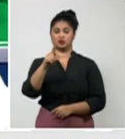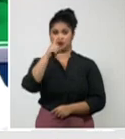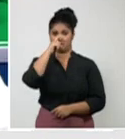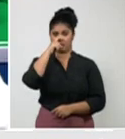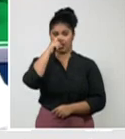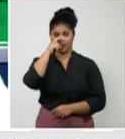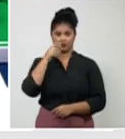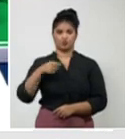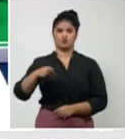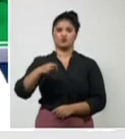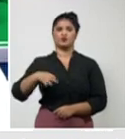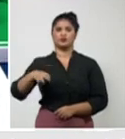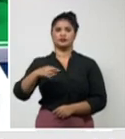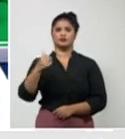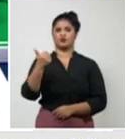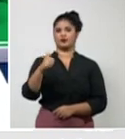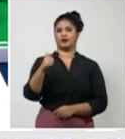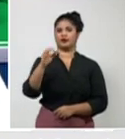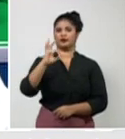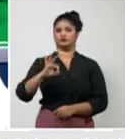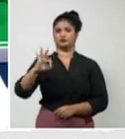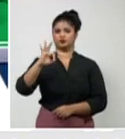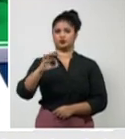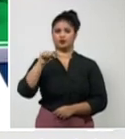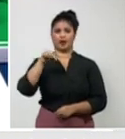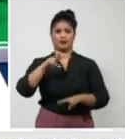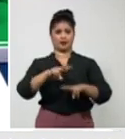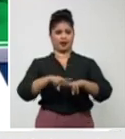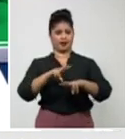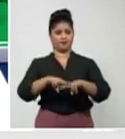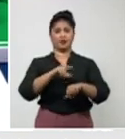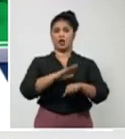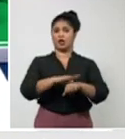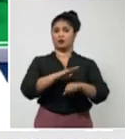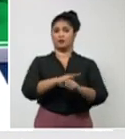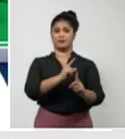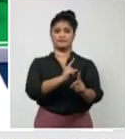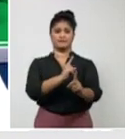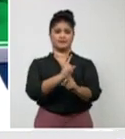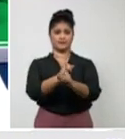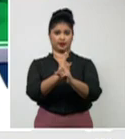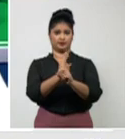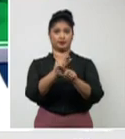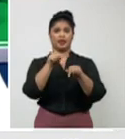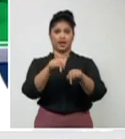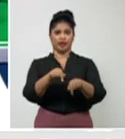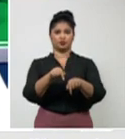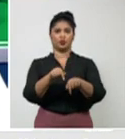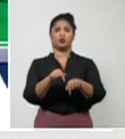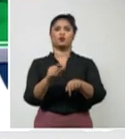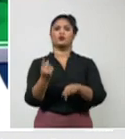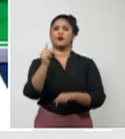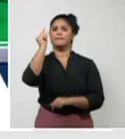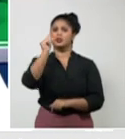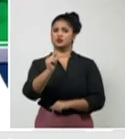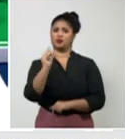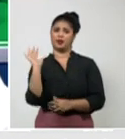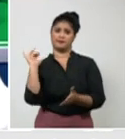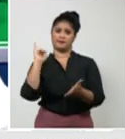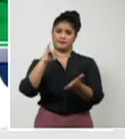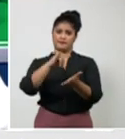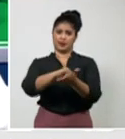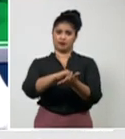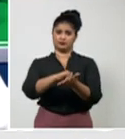Habana, también contacto de un caso confirmado, en este caso de un viajero con antecedentes